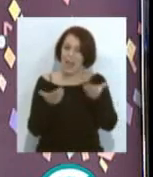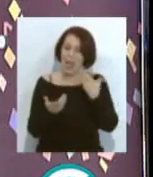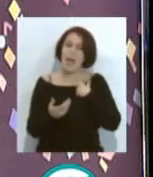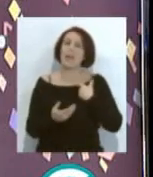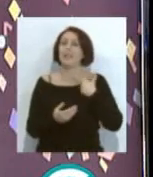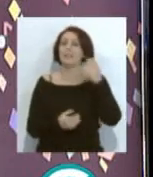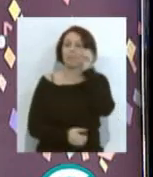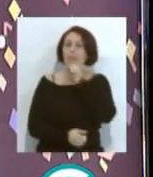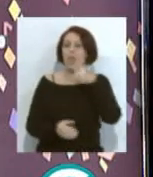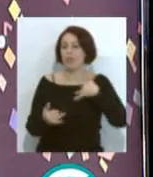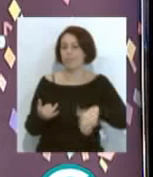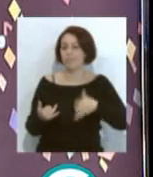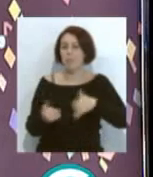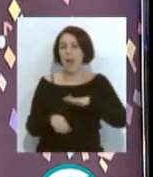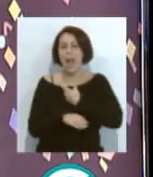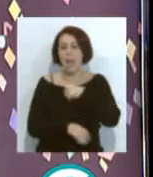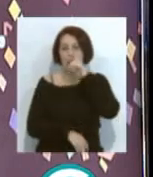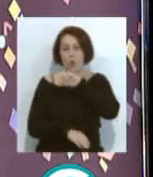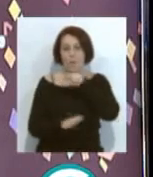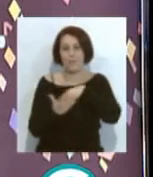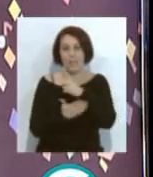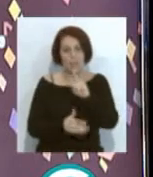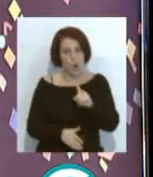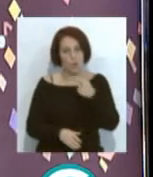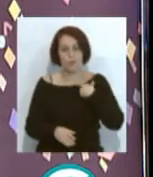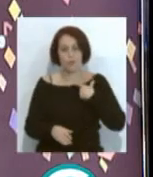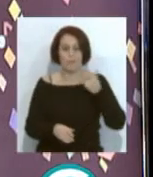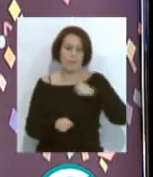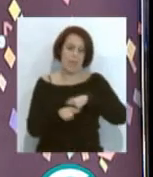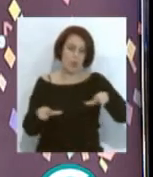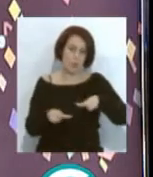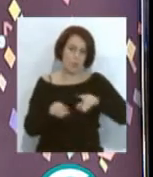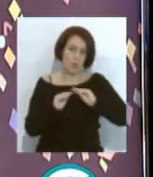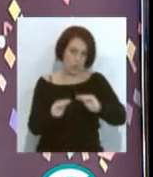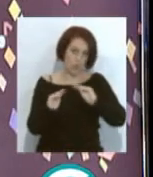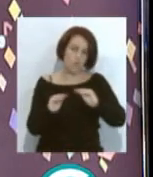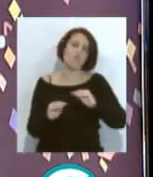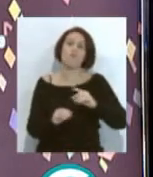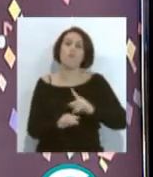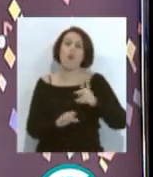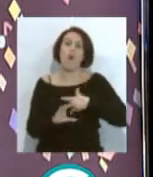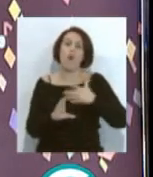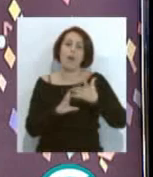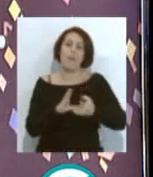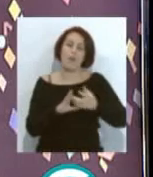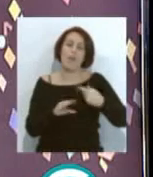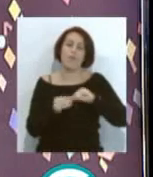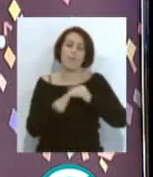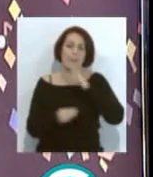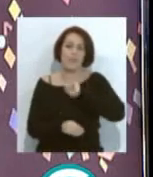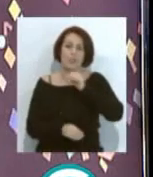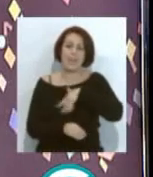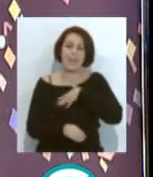tango para 2021 grabado en su particular estudio de una forma además maravillosa. Así que queríamos compartir